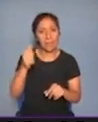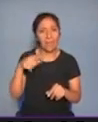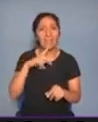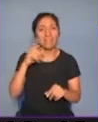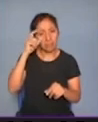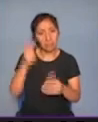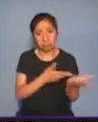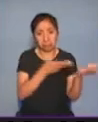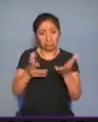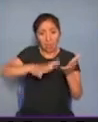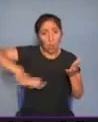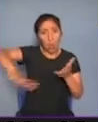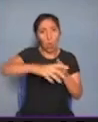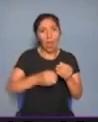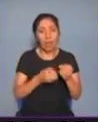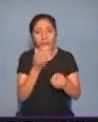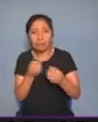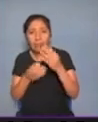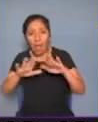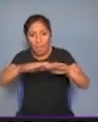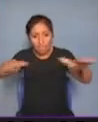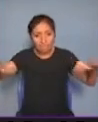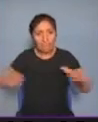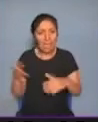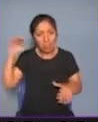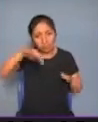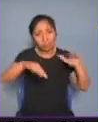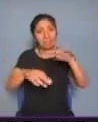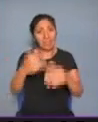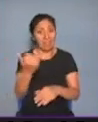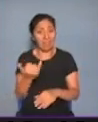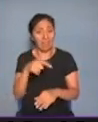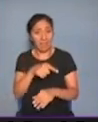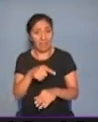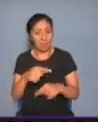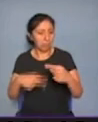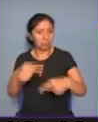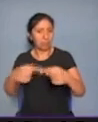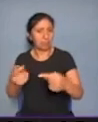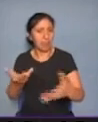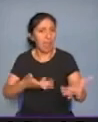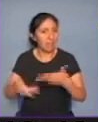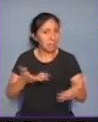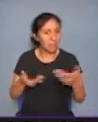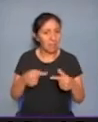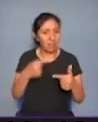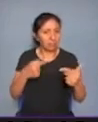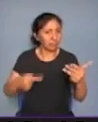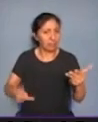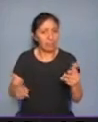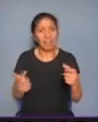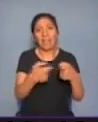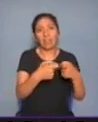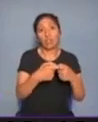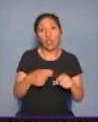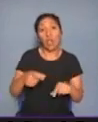amplio con jardín Y peleta entonces empezamos o continuamos las actividades de de la asociación en